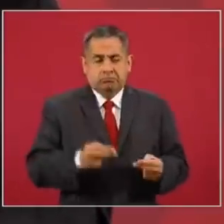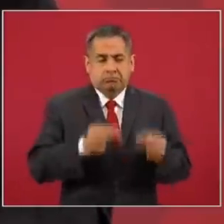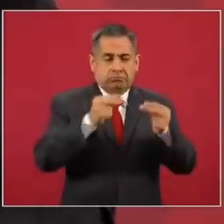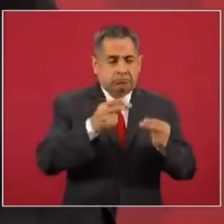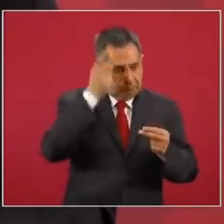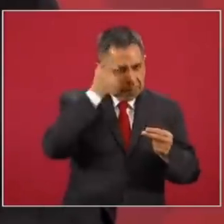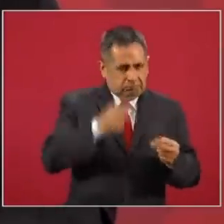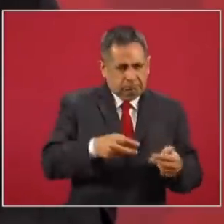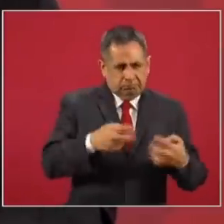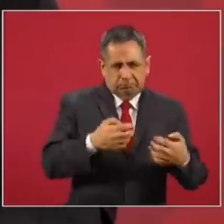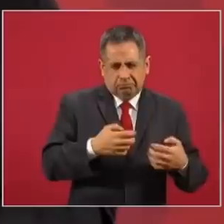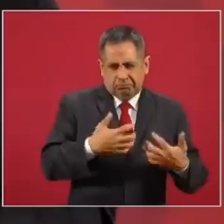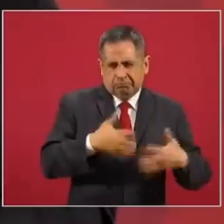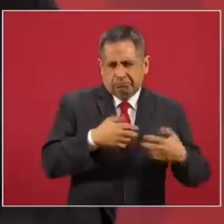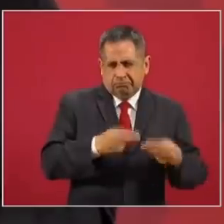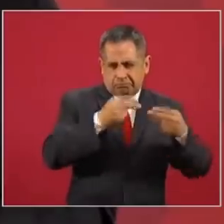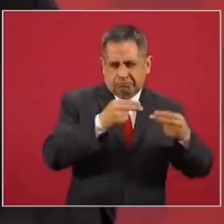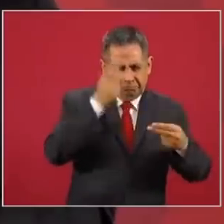no puede